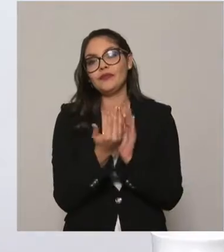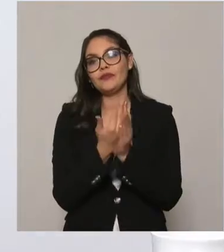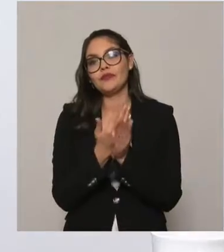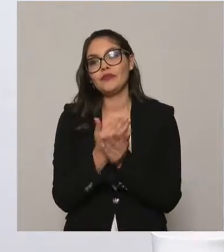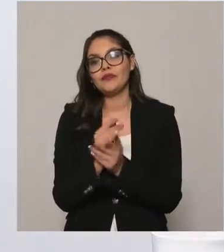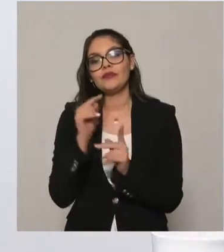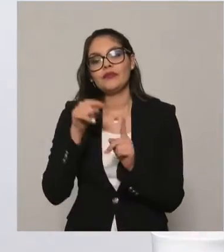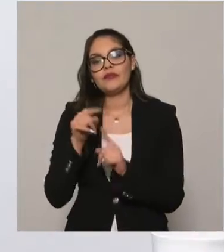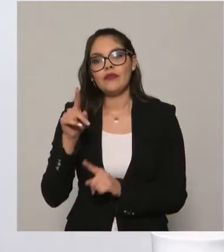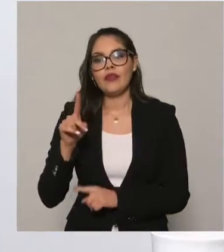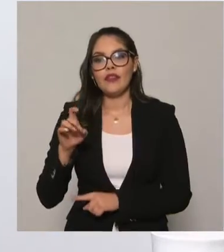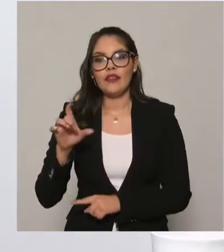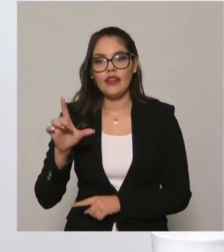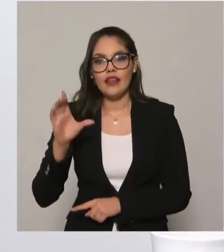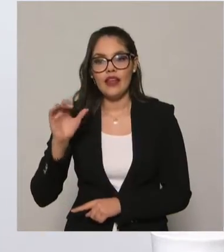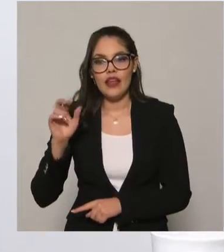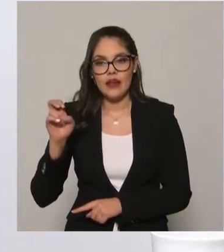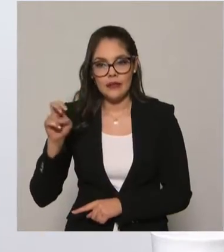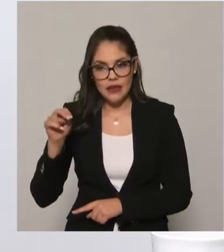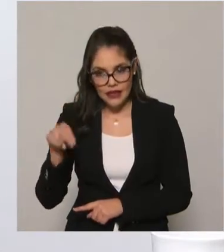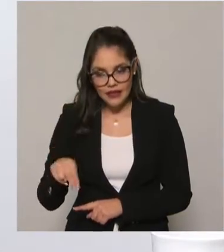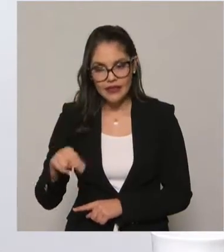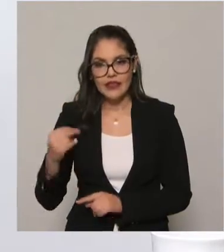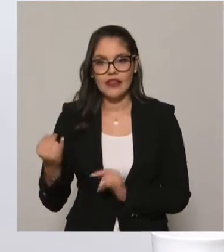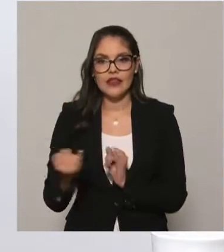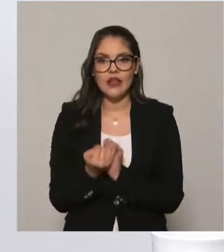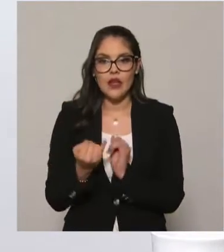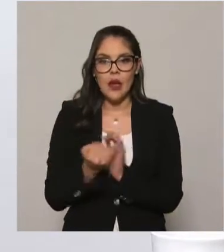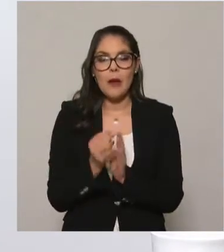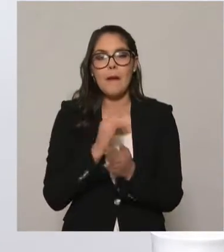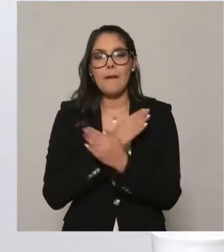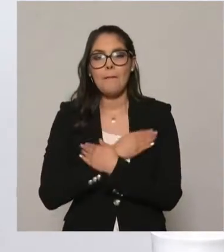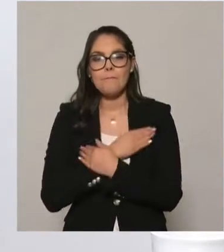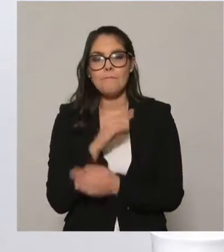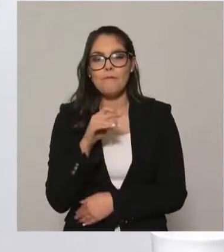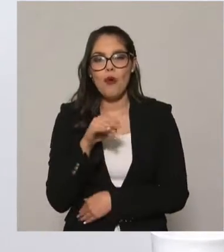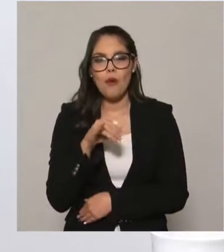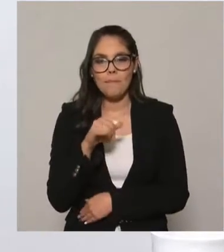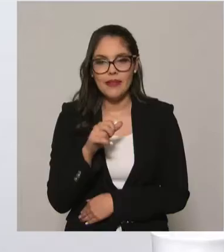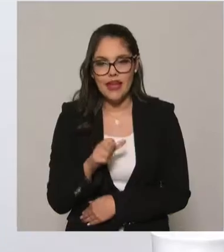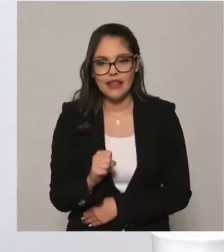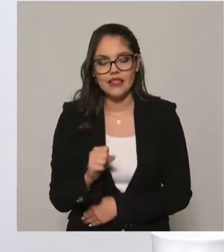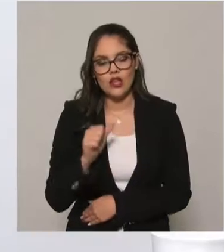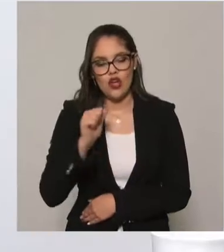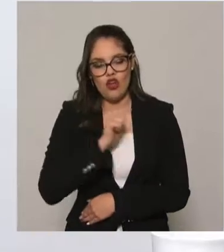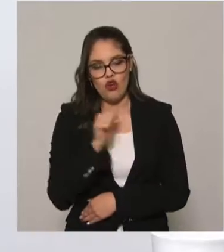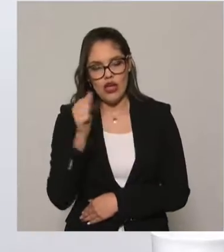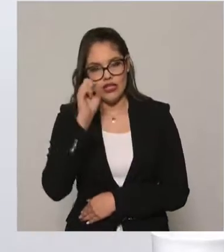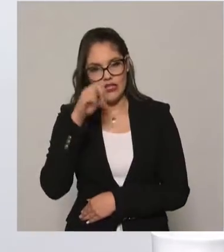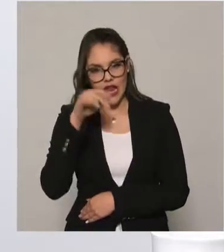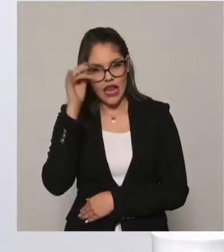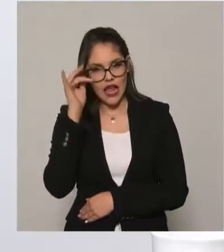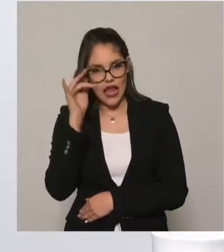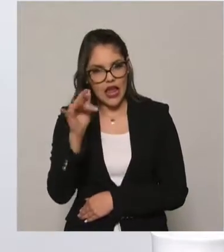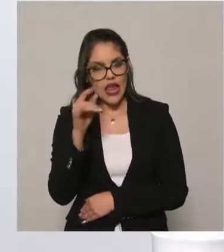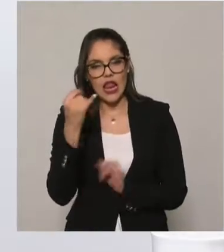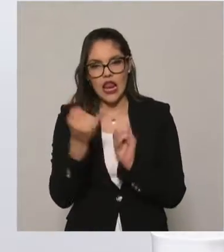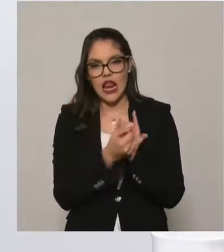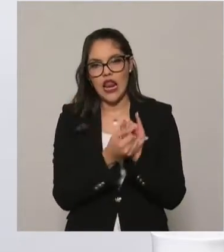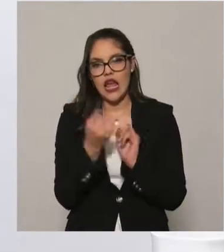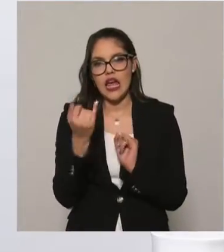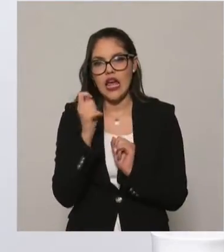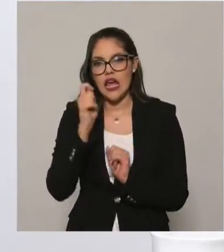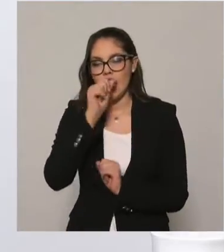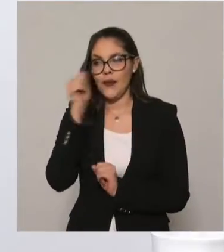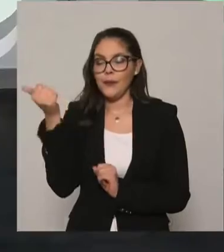del Carmen, los churros del convento, que están las momias, el Foro Cultural San Ángel que está enfrente, el Jardín del Arte donde se